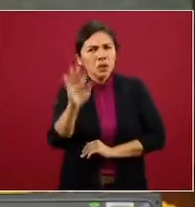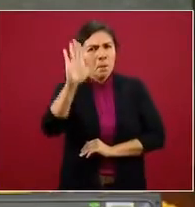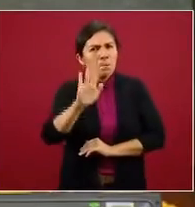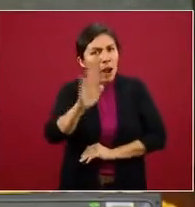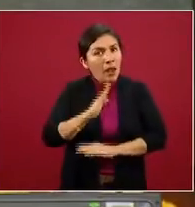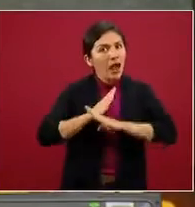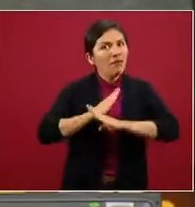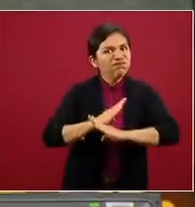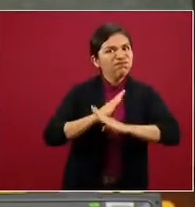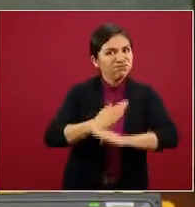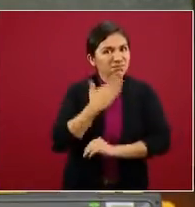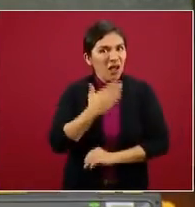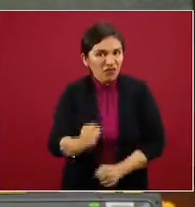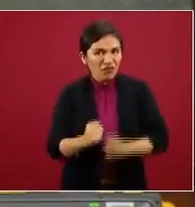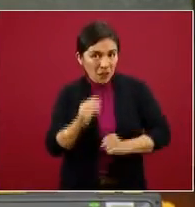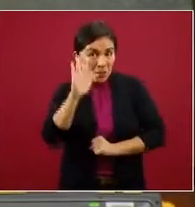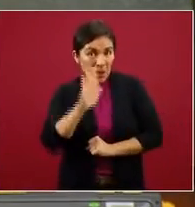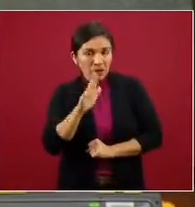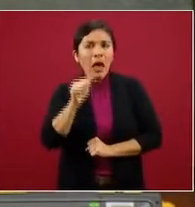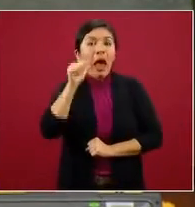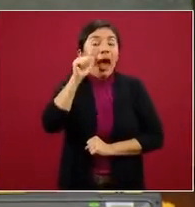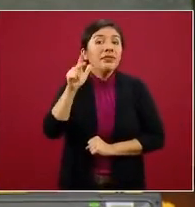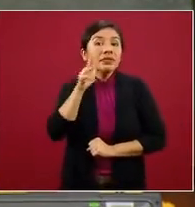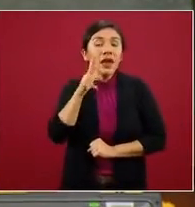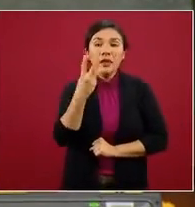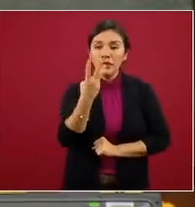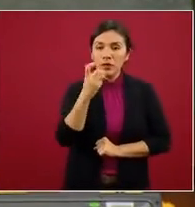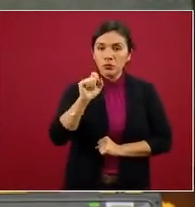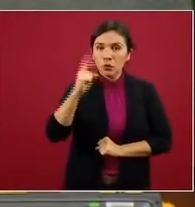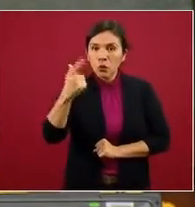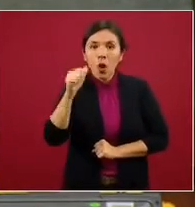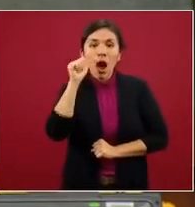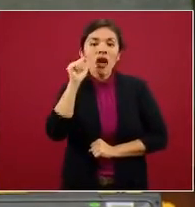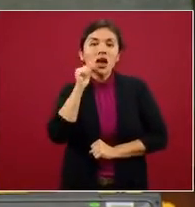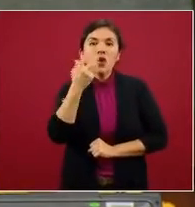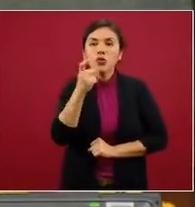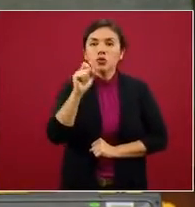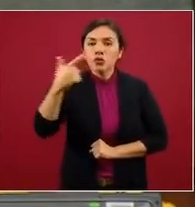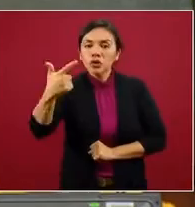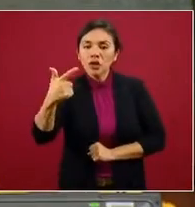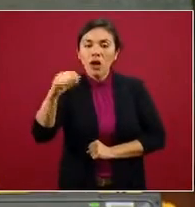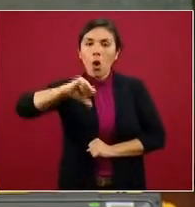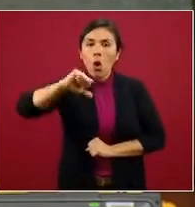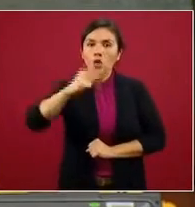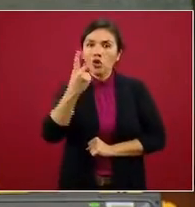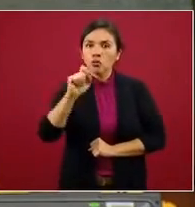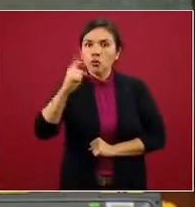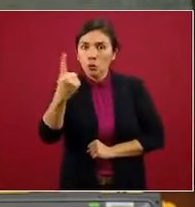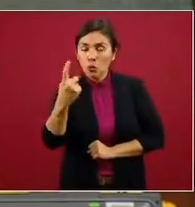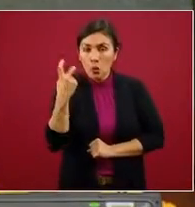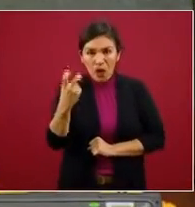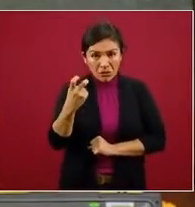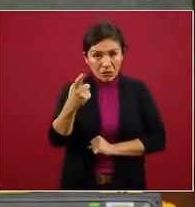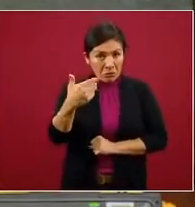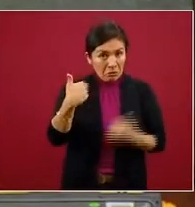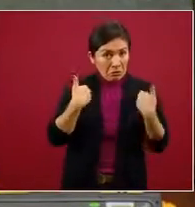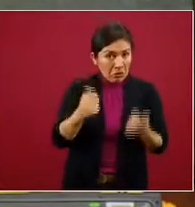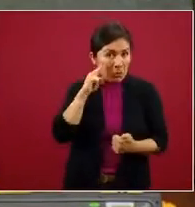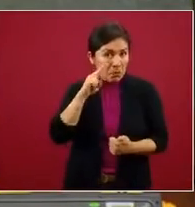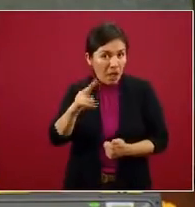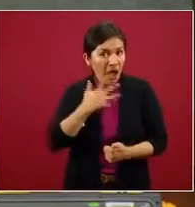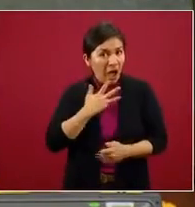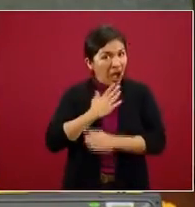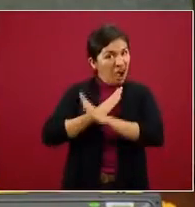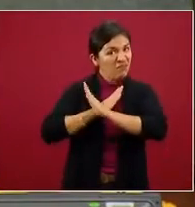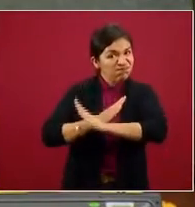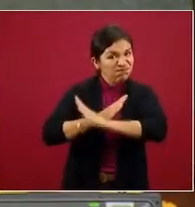contención. De hecho, antier 3.1, ayer 2.7, hoy 2.1. ¿Esto es una señal de